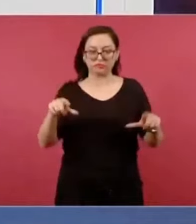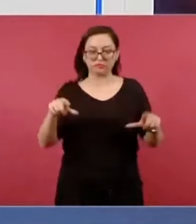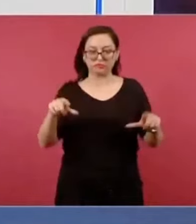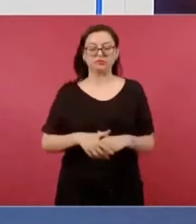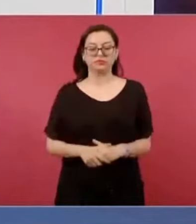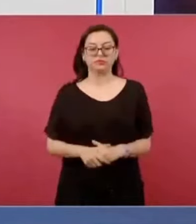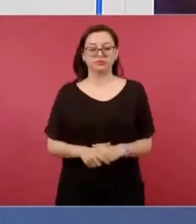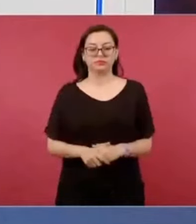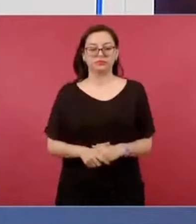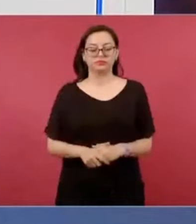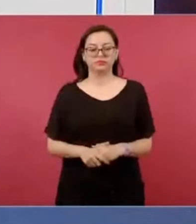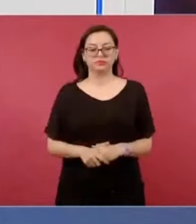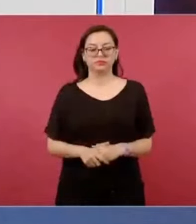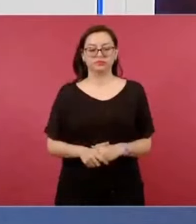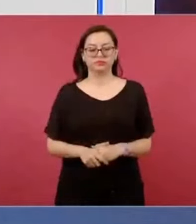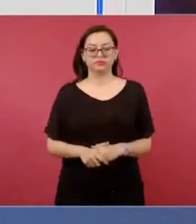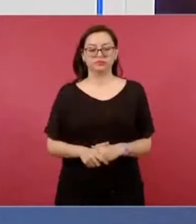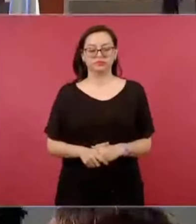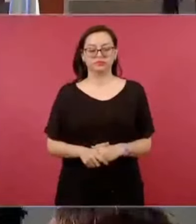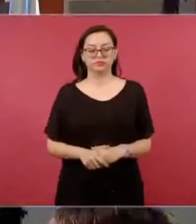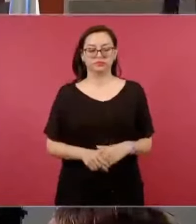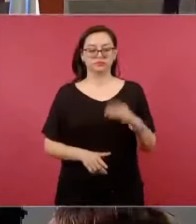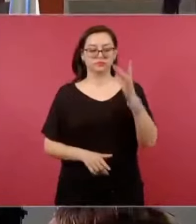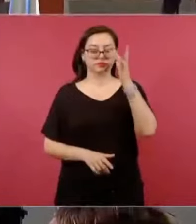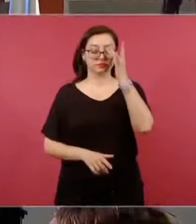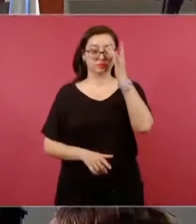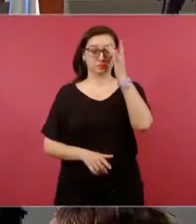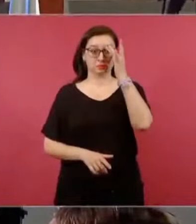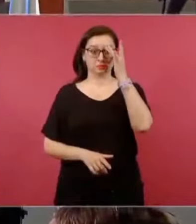De lo que conozco de esta fila.